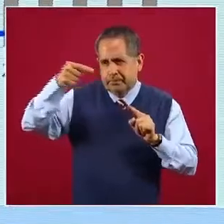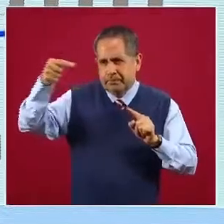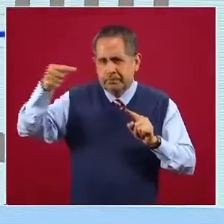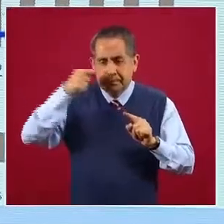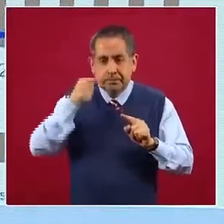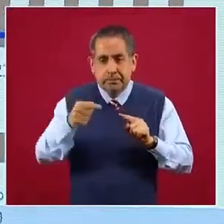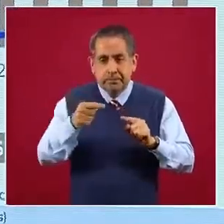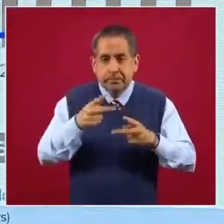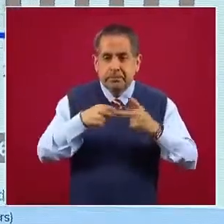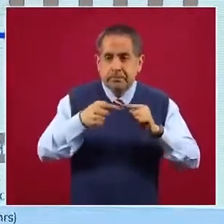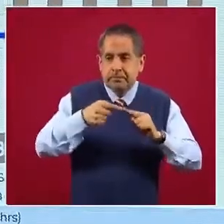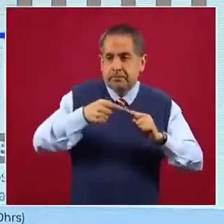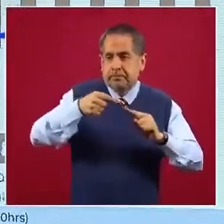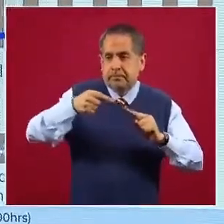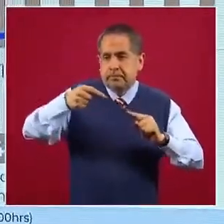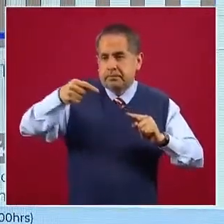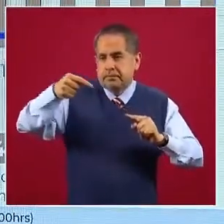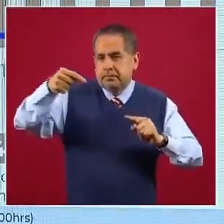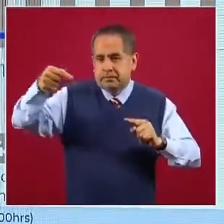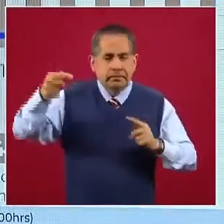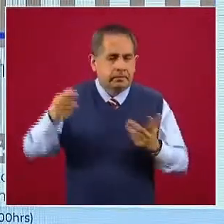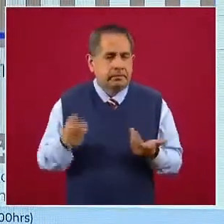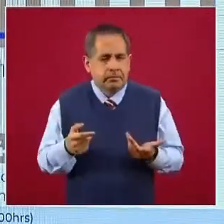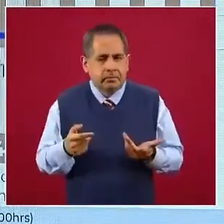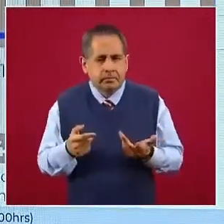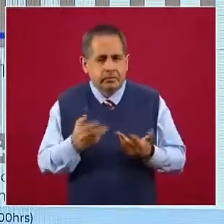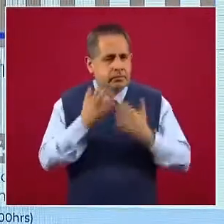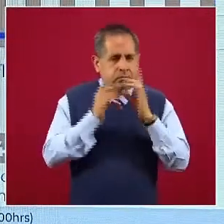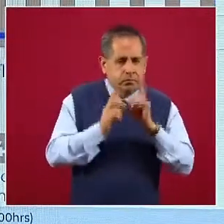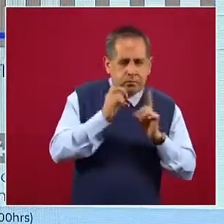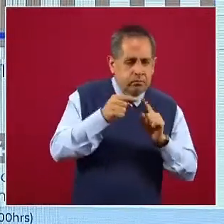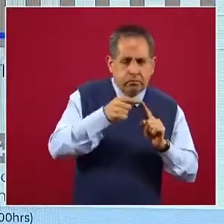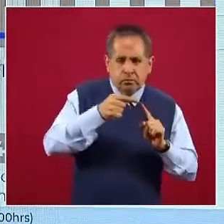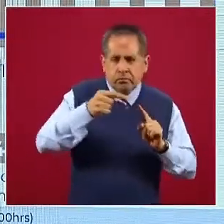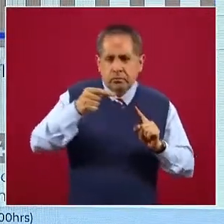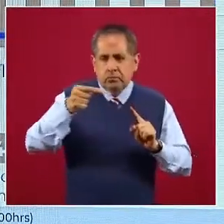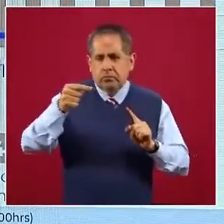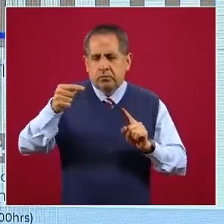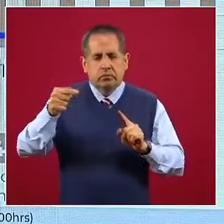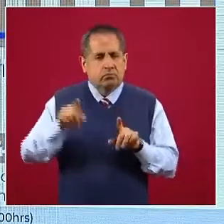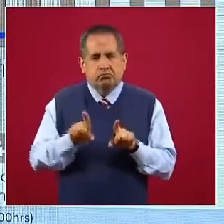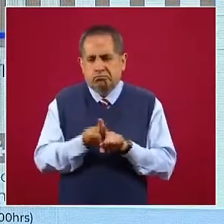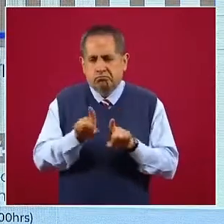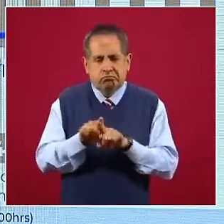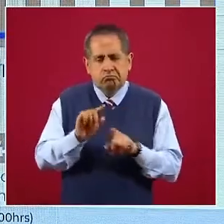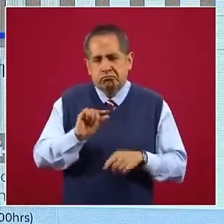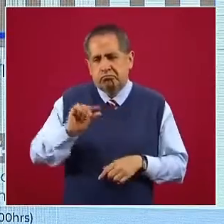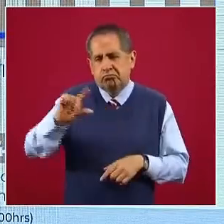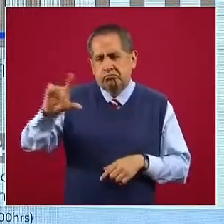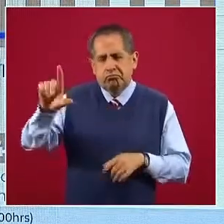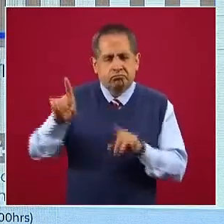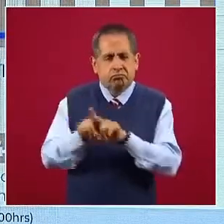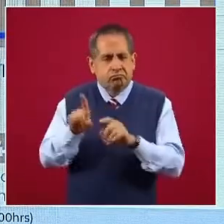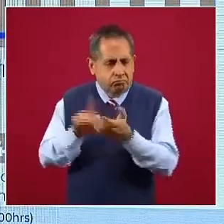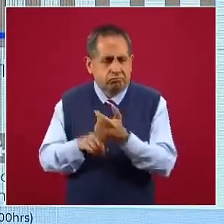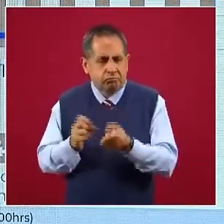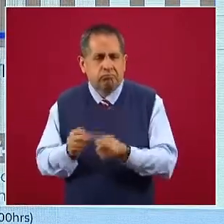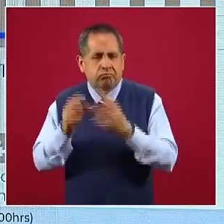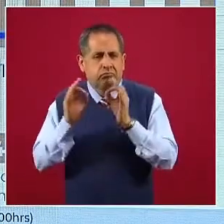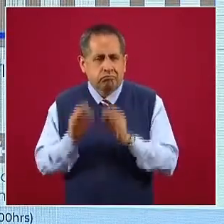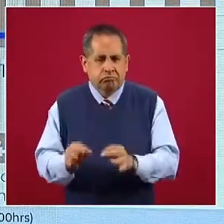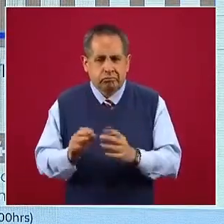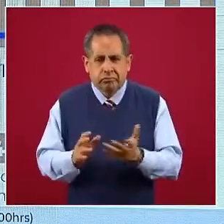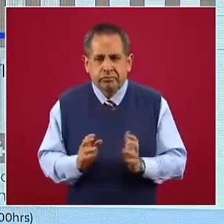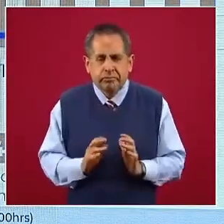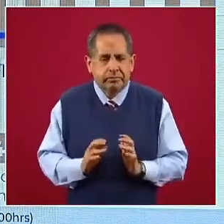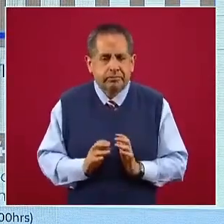verde, donde prácticamente ya no hay casos sospechosos, se mantiene similar a las barras de color café